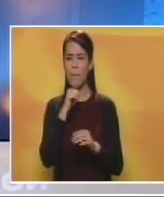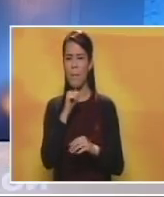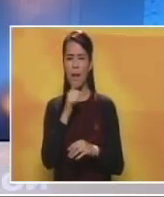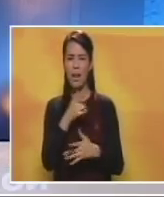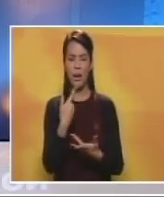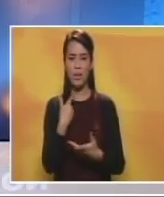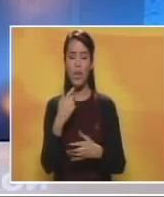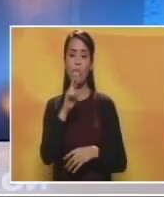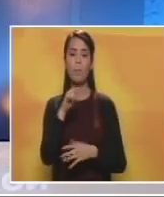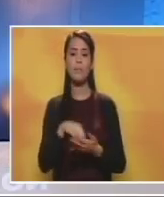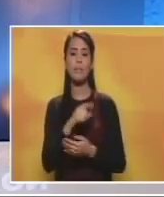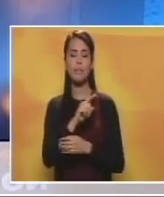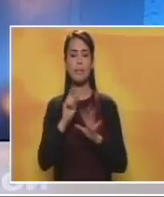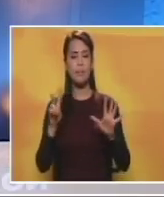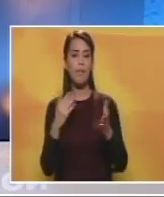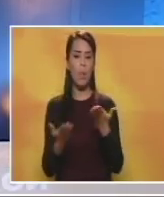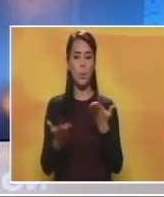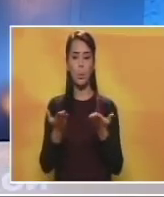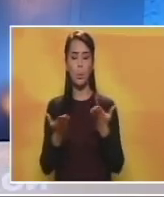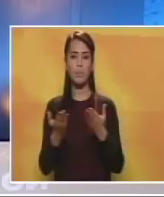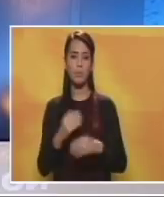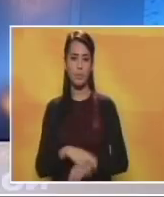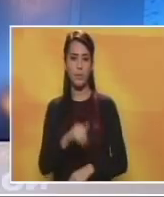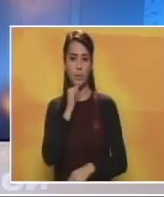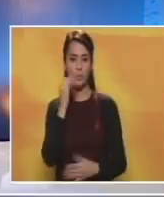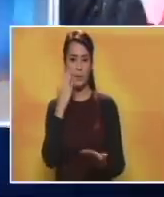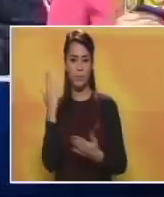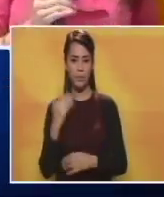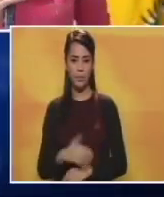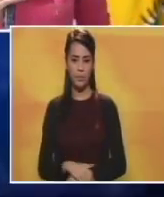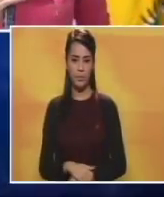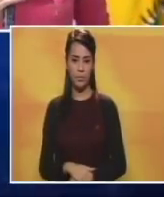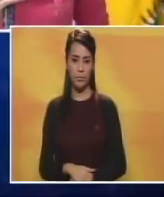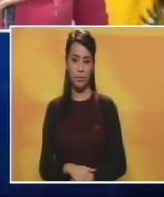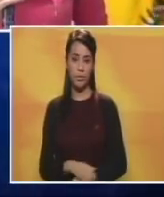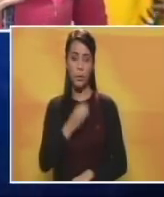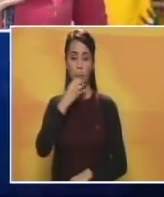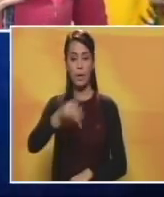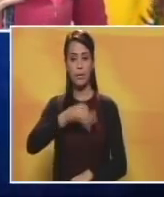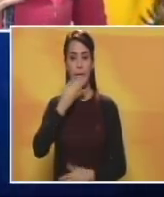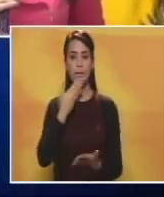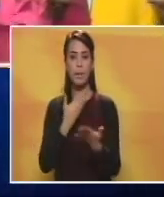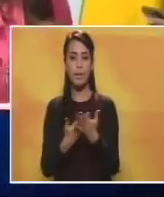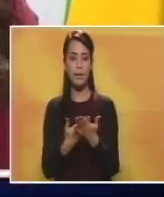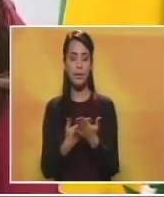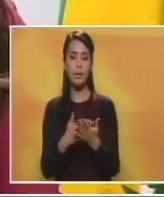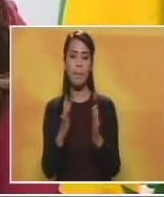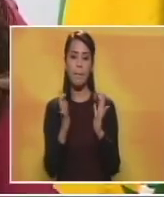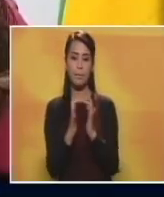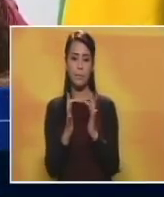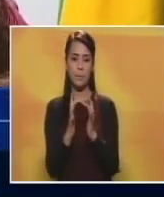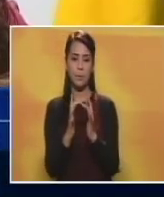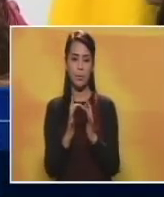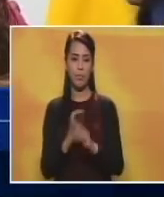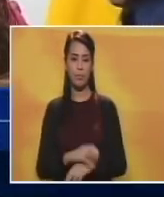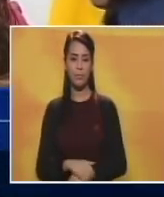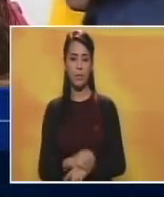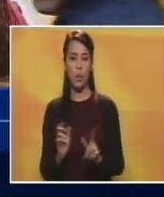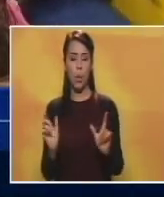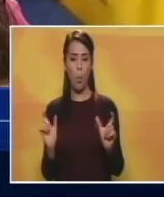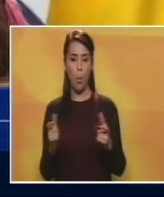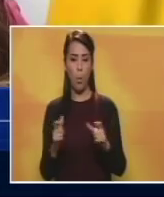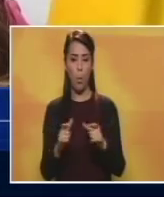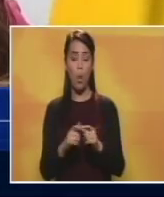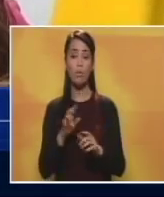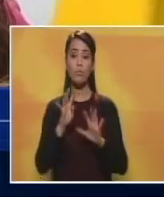semestre del 2017. Diana Martínez nos tiene la información. Muy buenas tardes, gracias por el contacto. Esta disminución consta